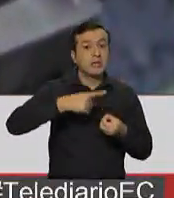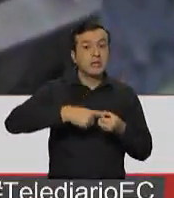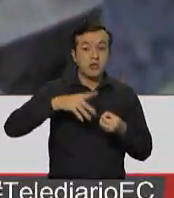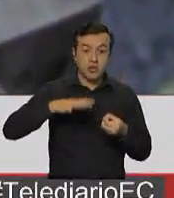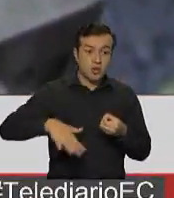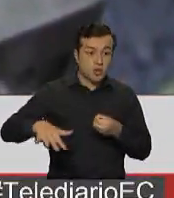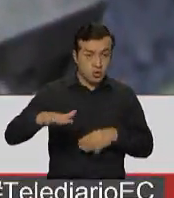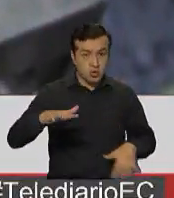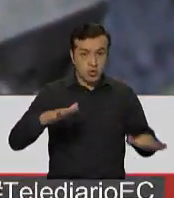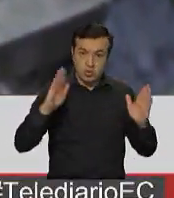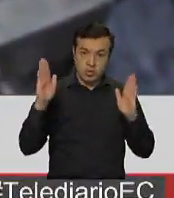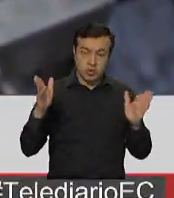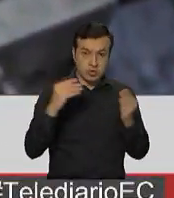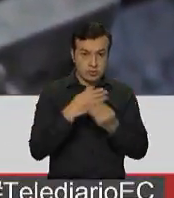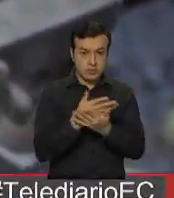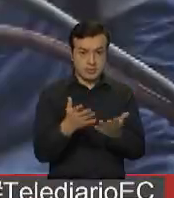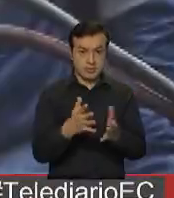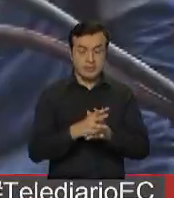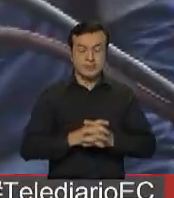de influencia.